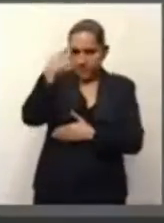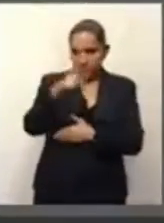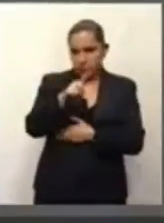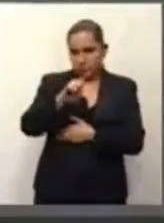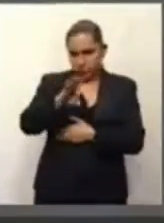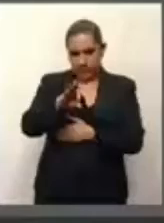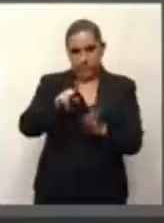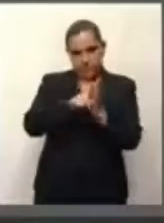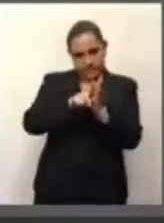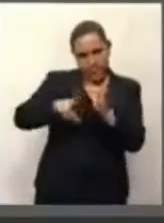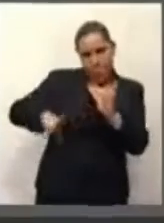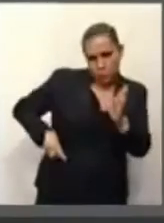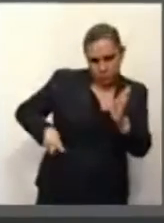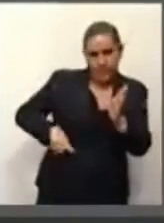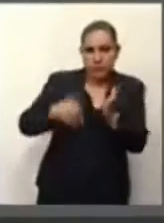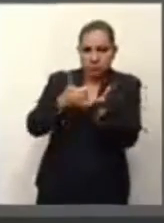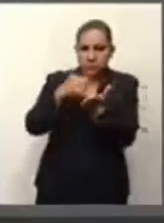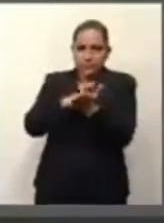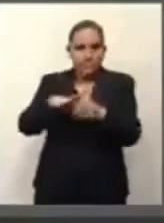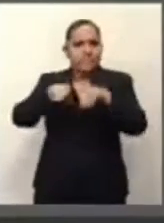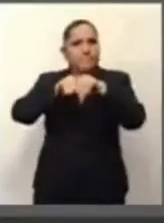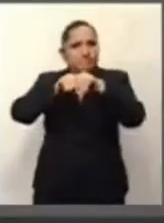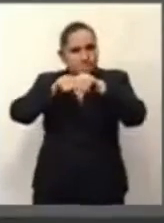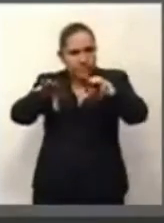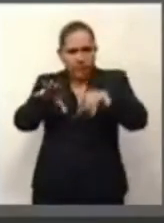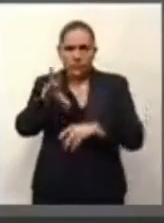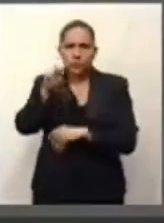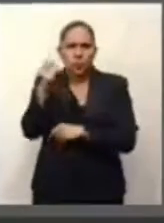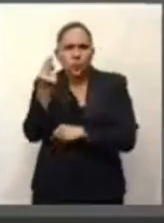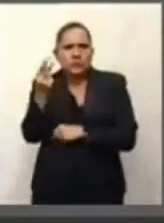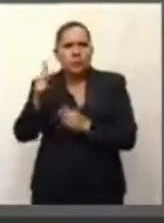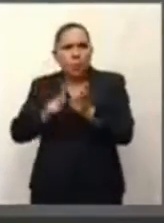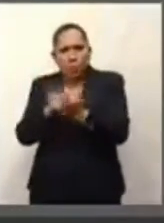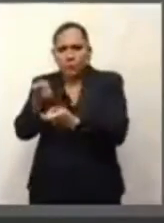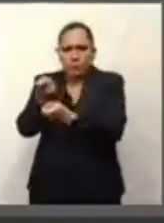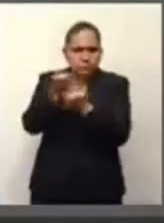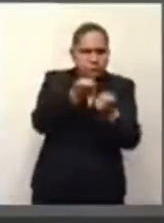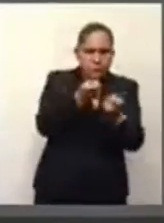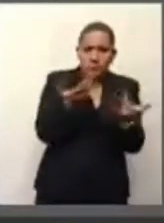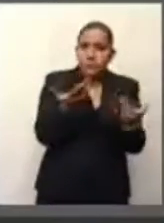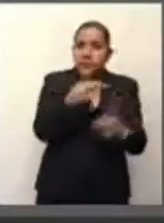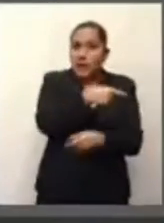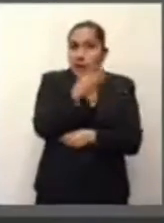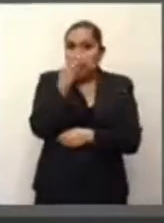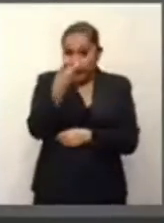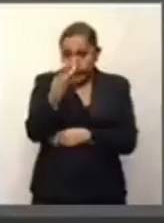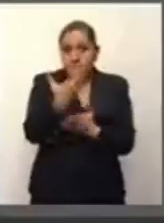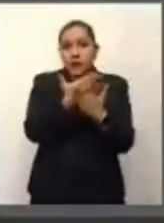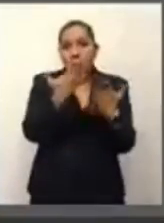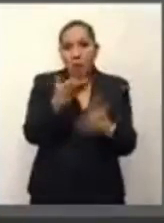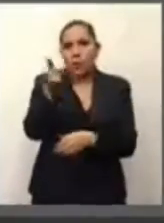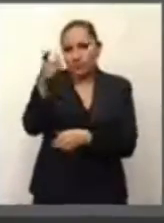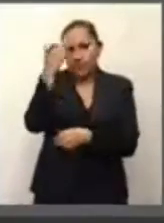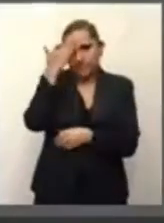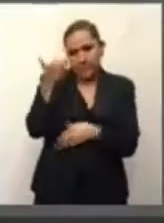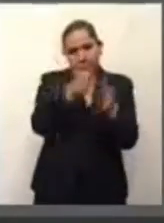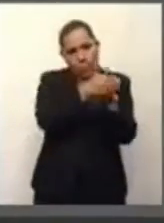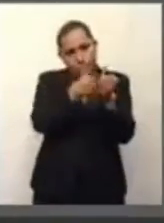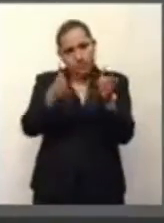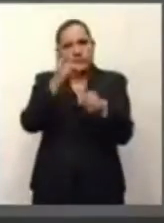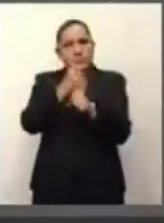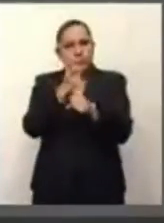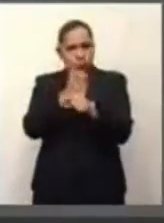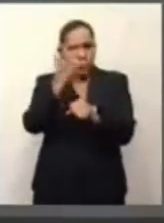sin que se requiera refrendo. En este orden de ideas, el Ejecutivo Federal se encuentra dentro del segundo plazo constitucional. Concluye. Por